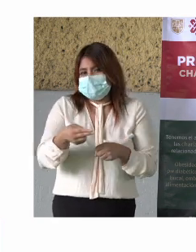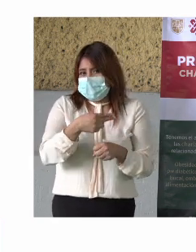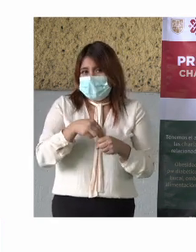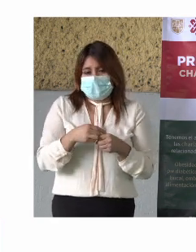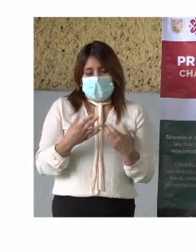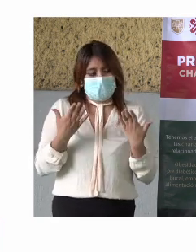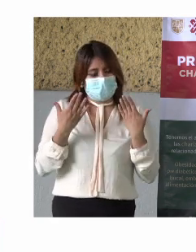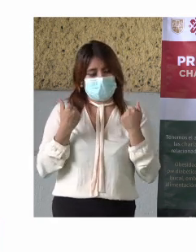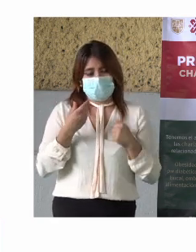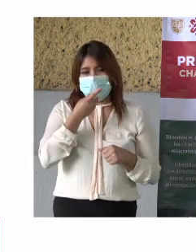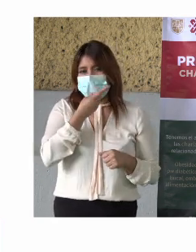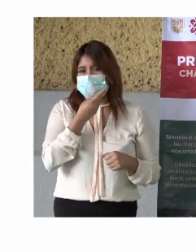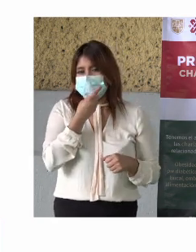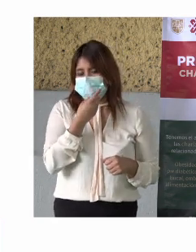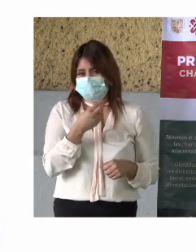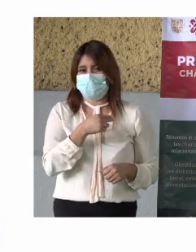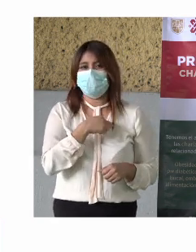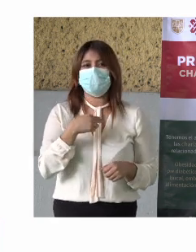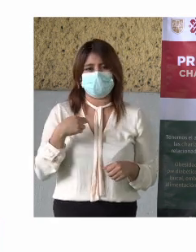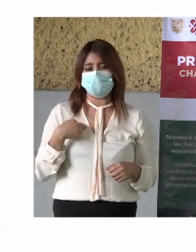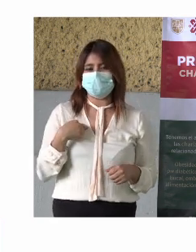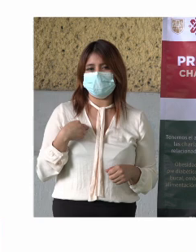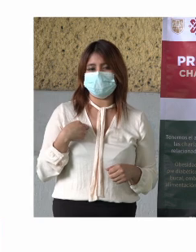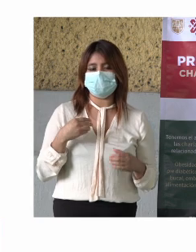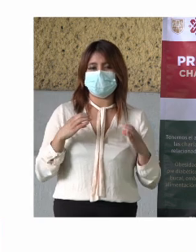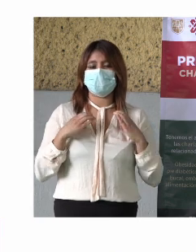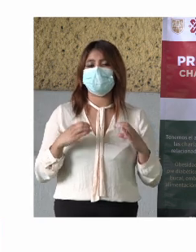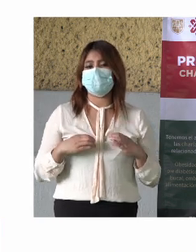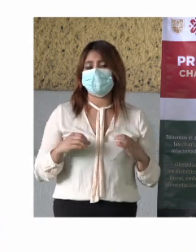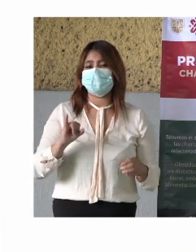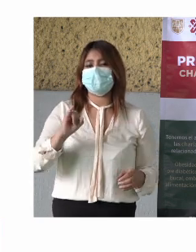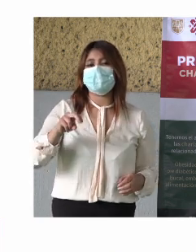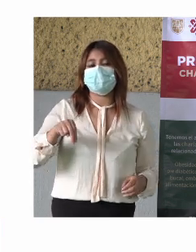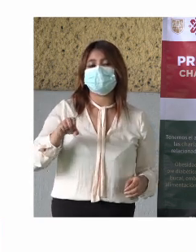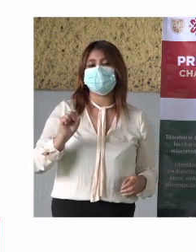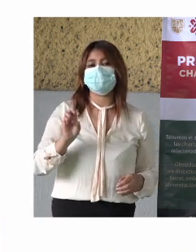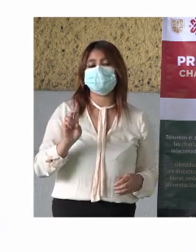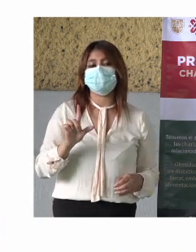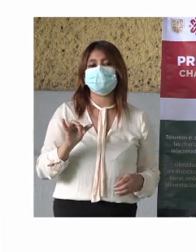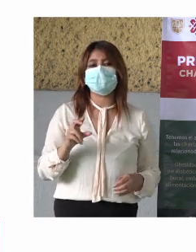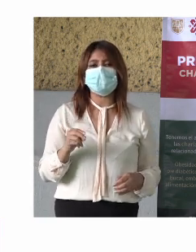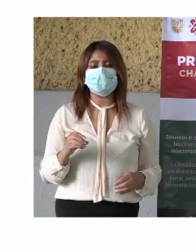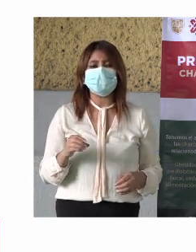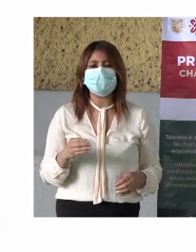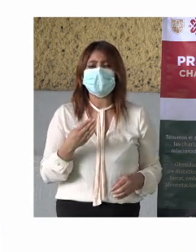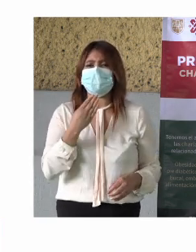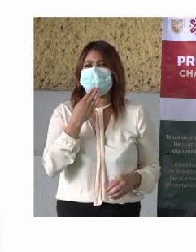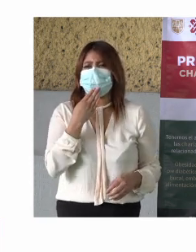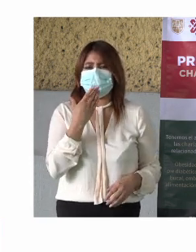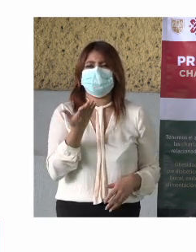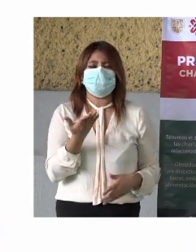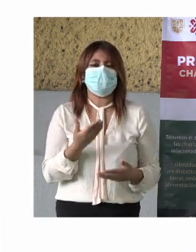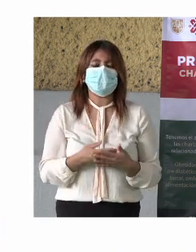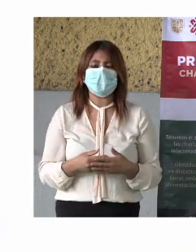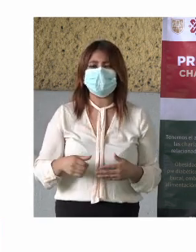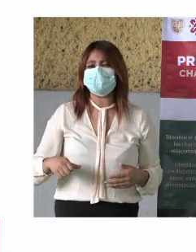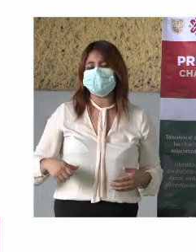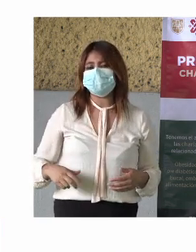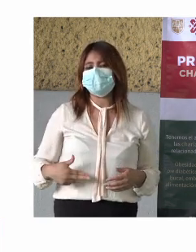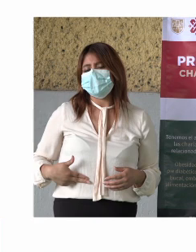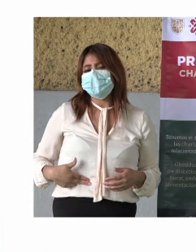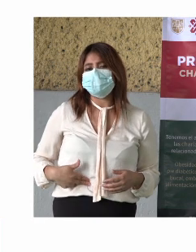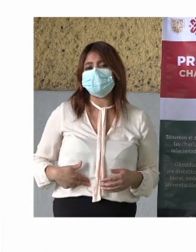propia insulina actúa de manera correcta directamente en el hígado, pero en las personas que tienen prediabetes o que tienen